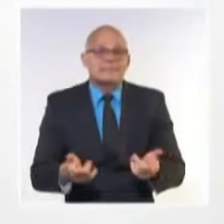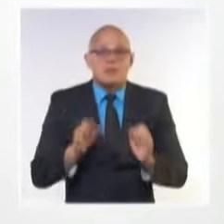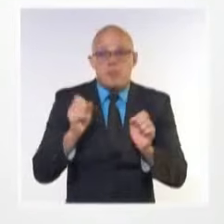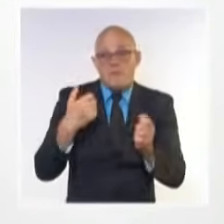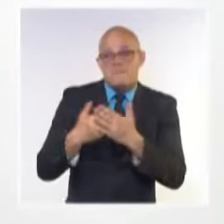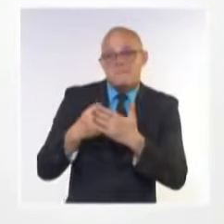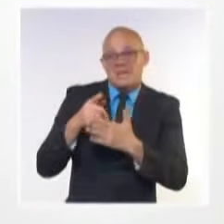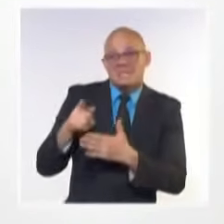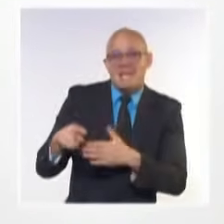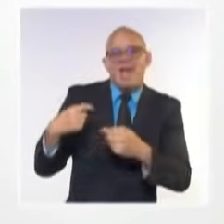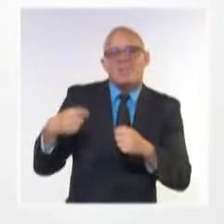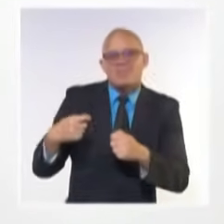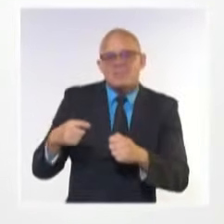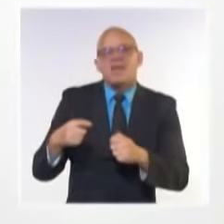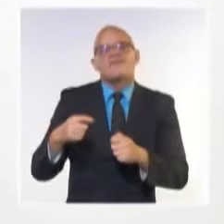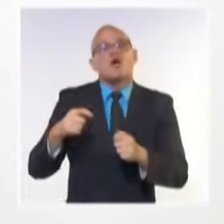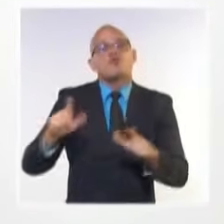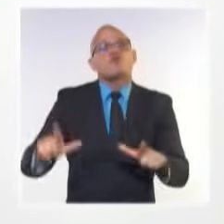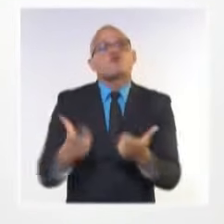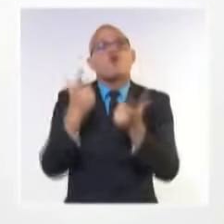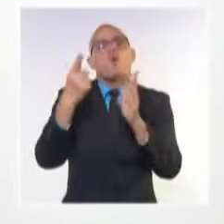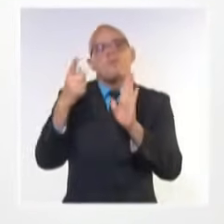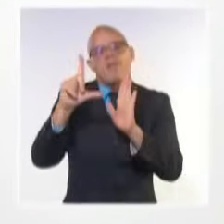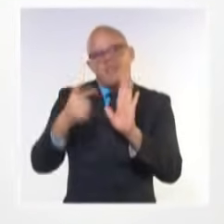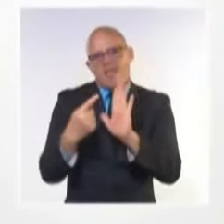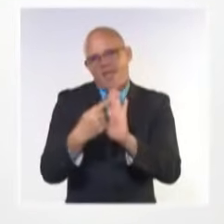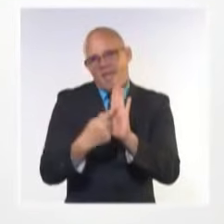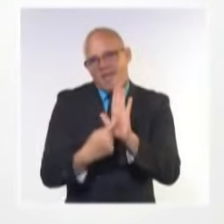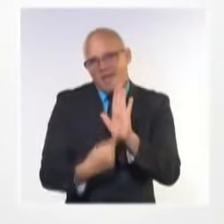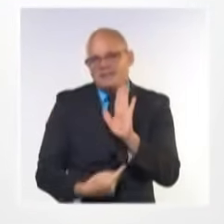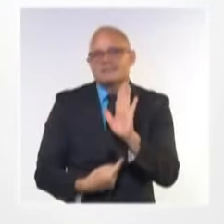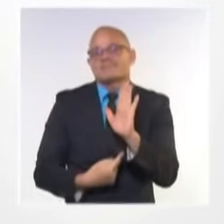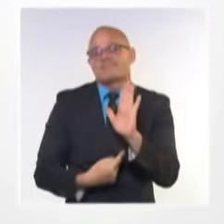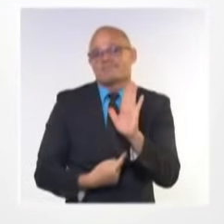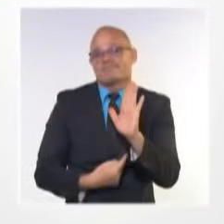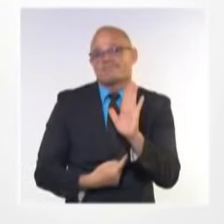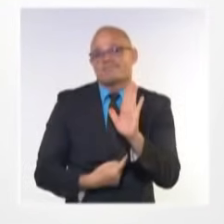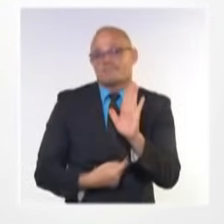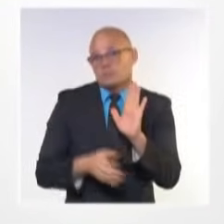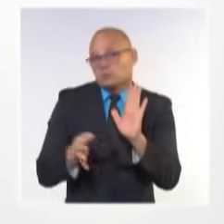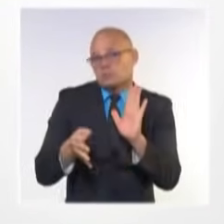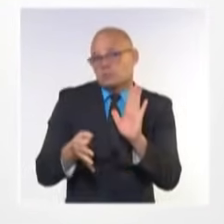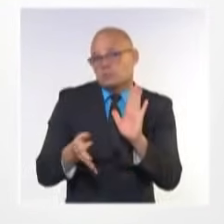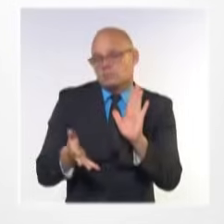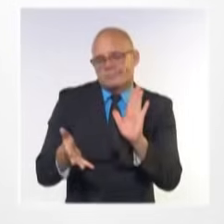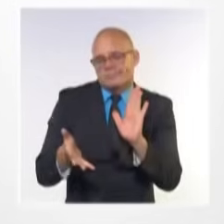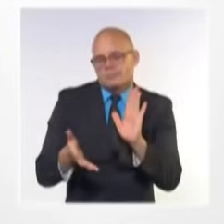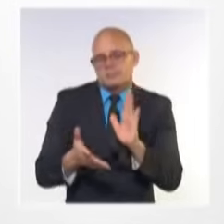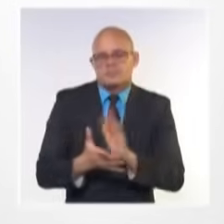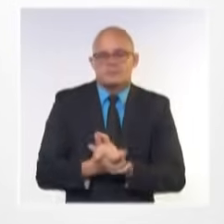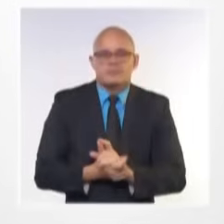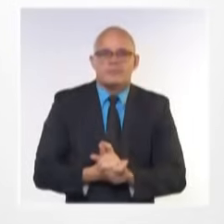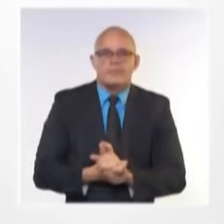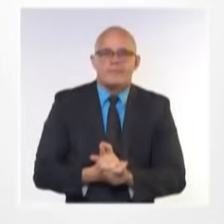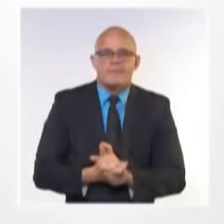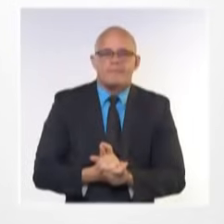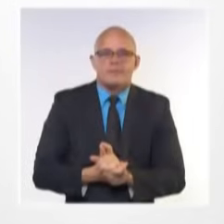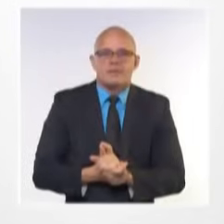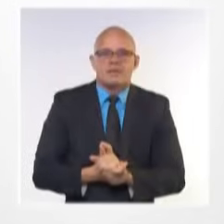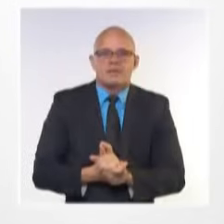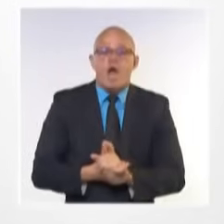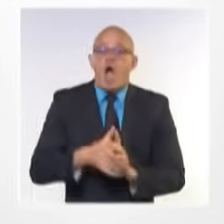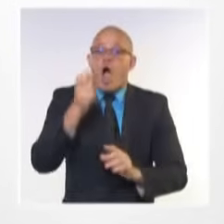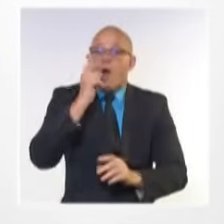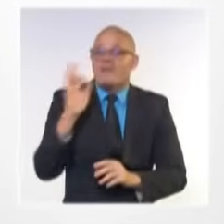posibilidad que hay de encadenarse con el sector privado, no cumplir con todo lo que está establecido. ¿Estamos de acuerdo? Exacto, así bien. ¿Qué más Aquí ocurrió? nosotros ratificamos,